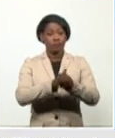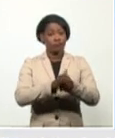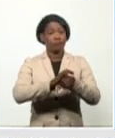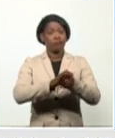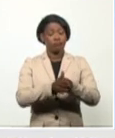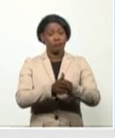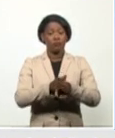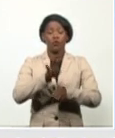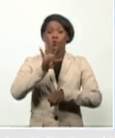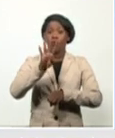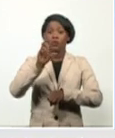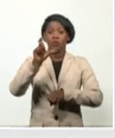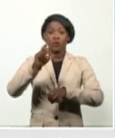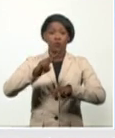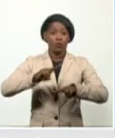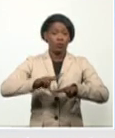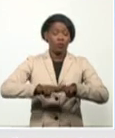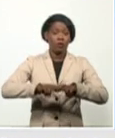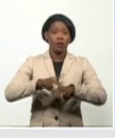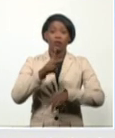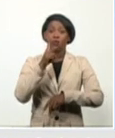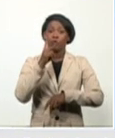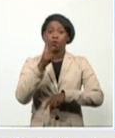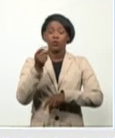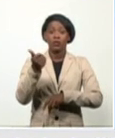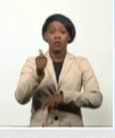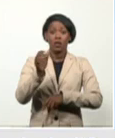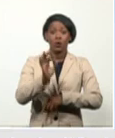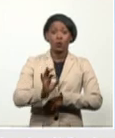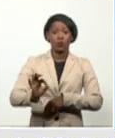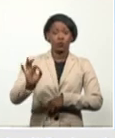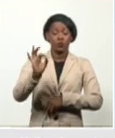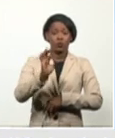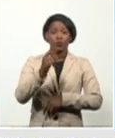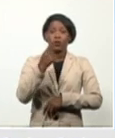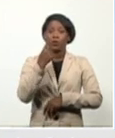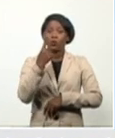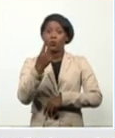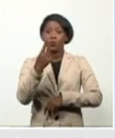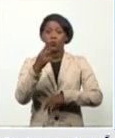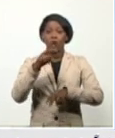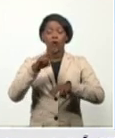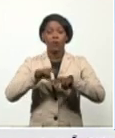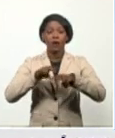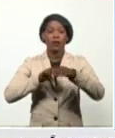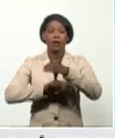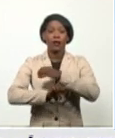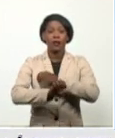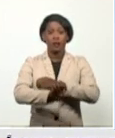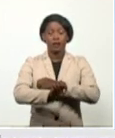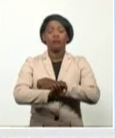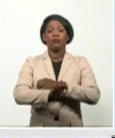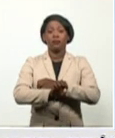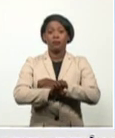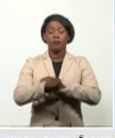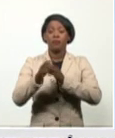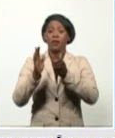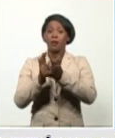Centro Habana, 2 de 10 de octubre y 1 de Habana del Este. Y en el caso de